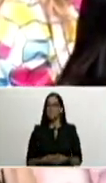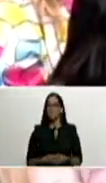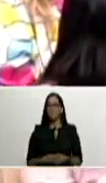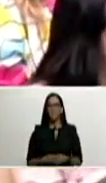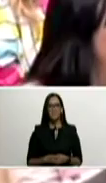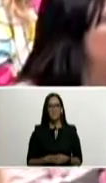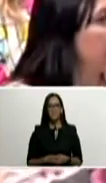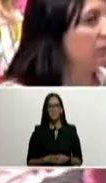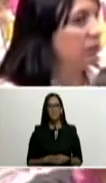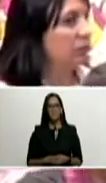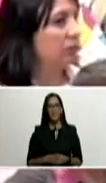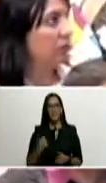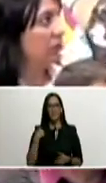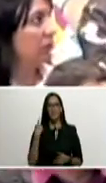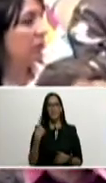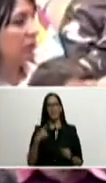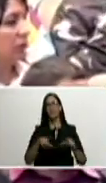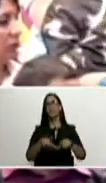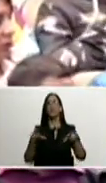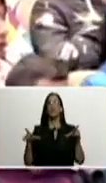Por eso, en primer lugar,